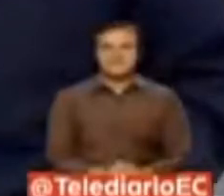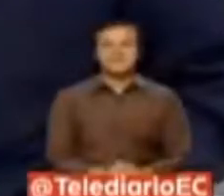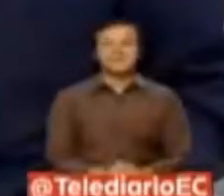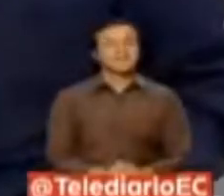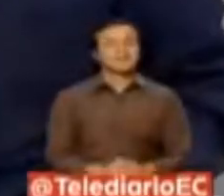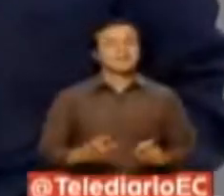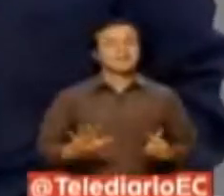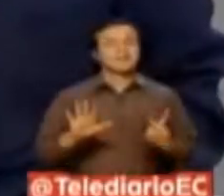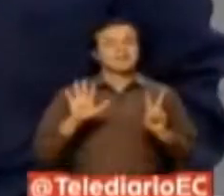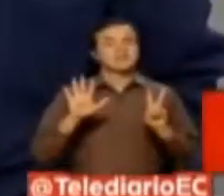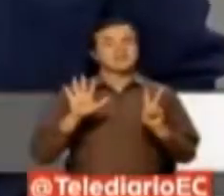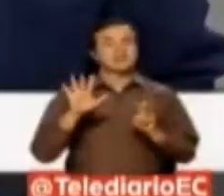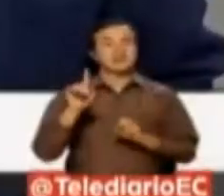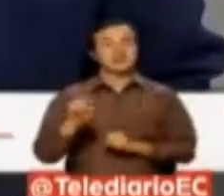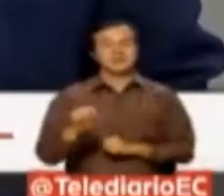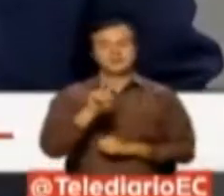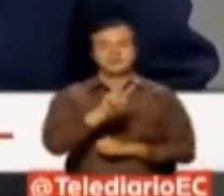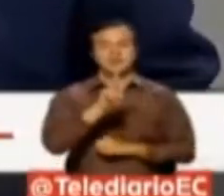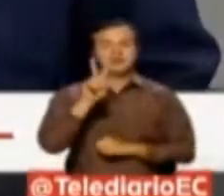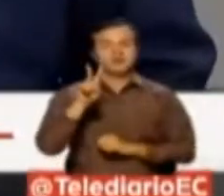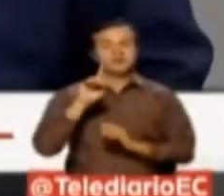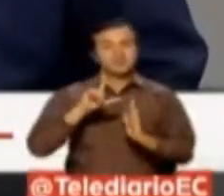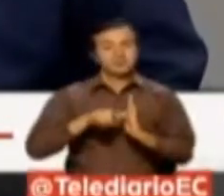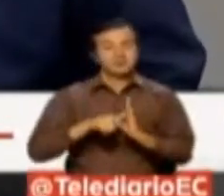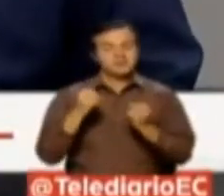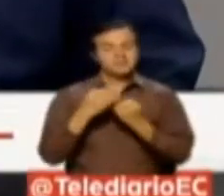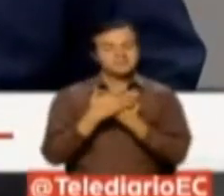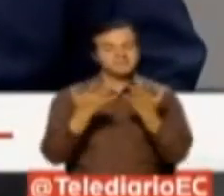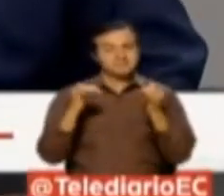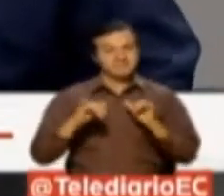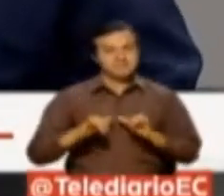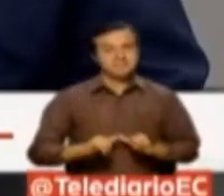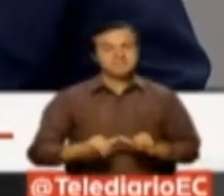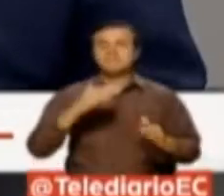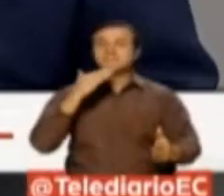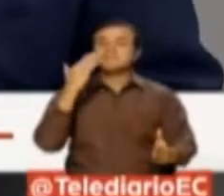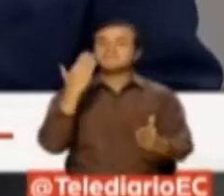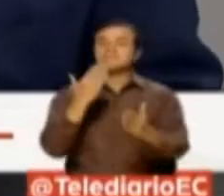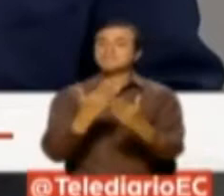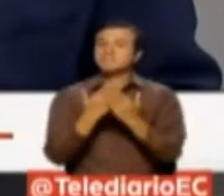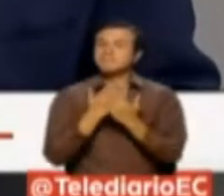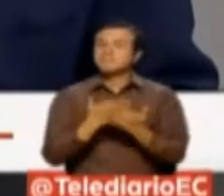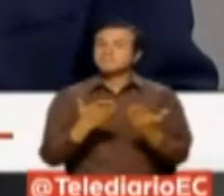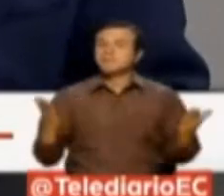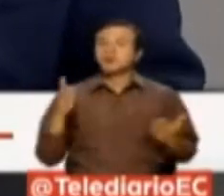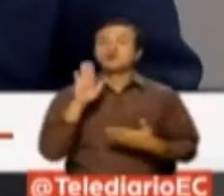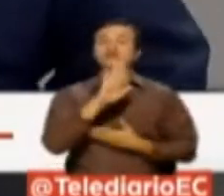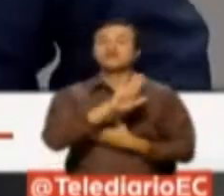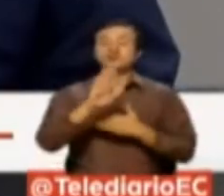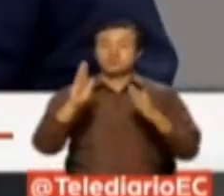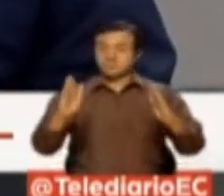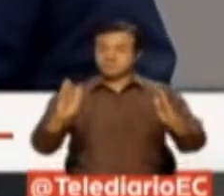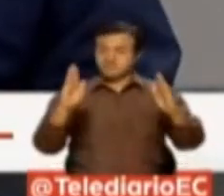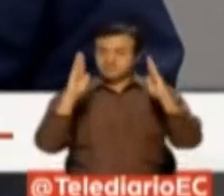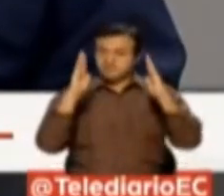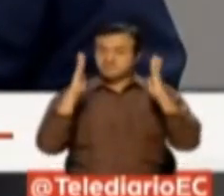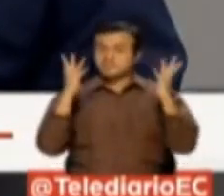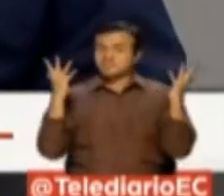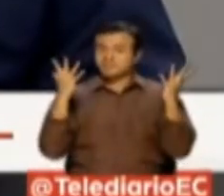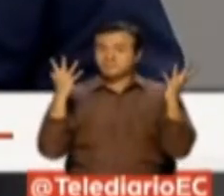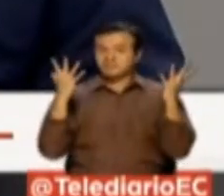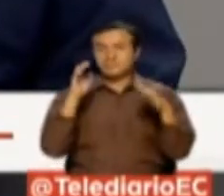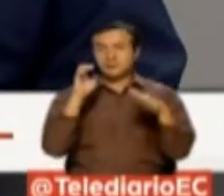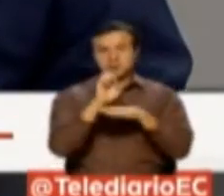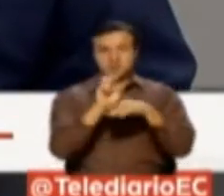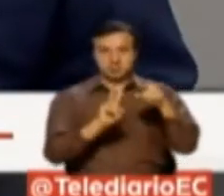7 de la mañana con 22 minutos continuamos agradeciendo como siempre su sintonía a través de las